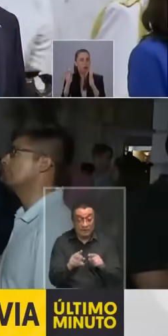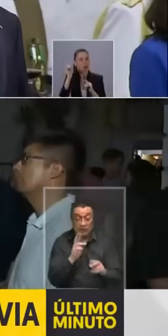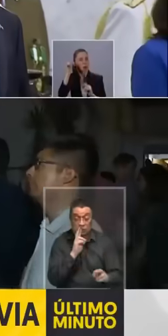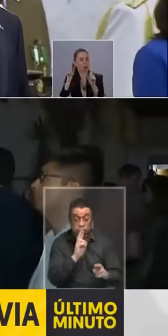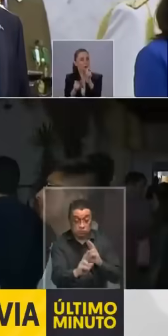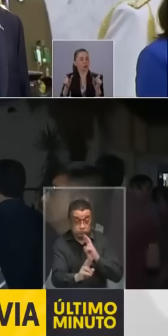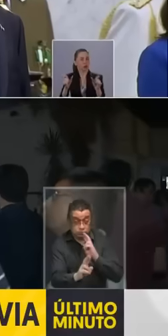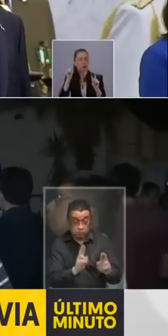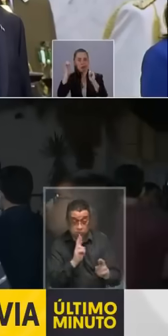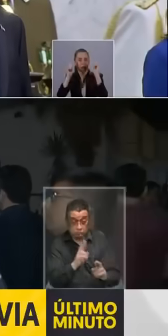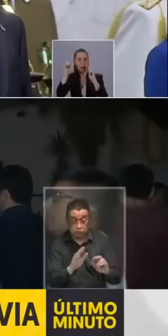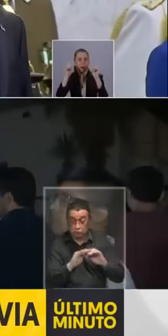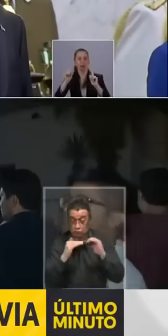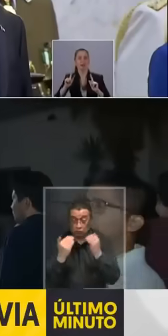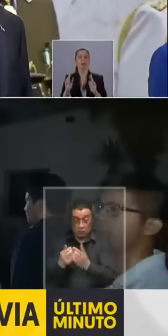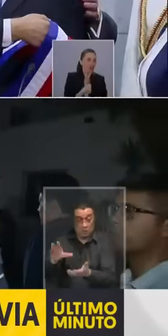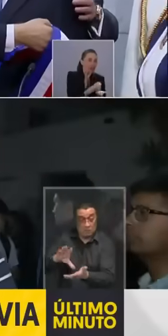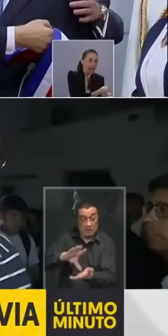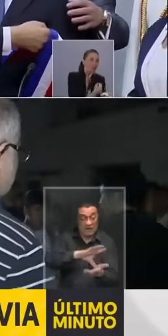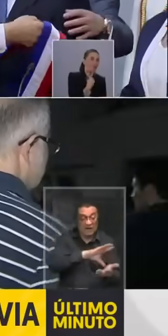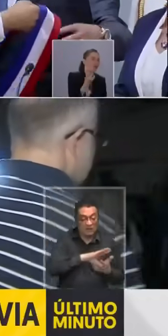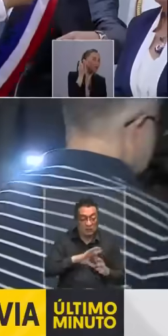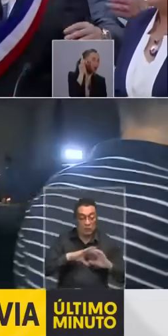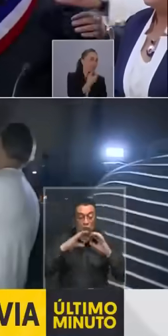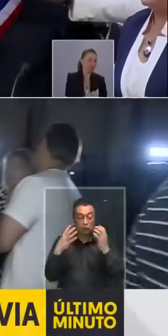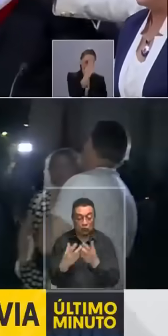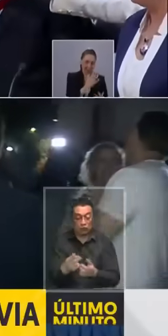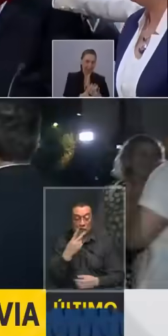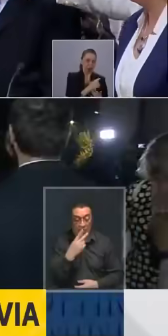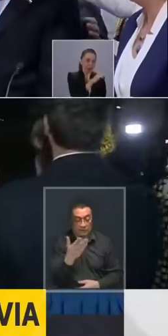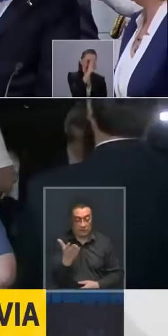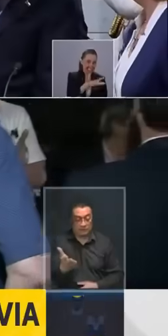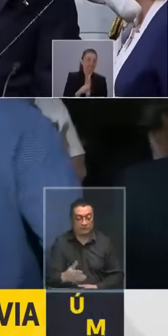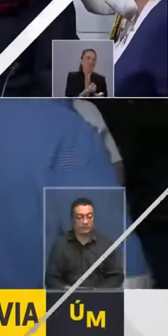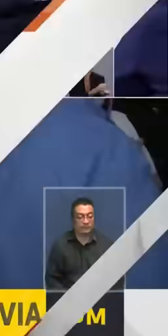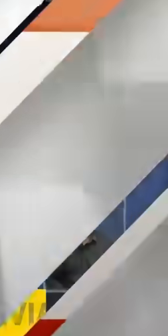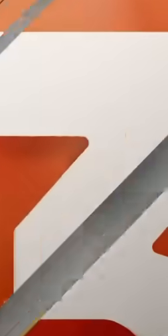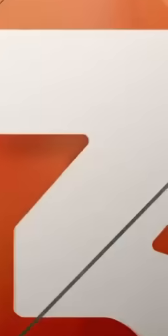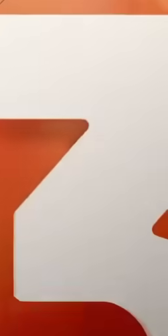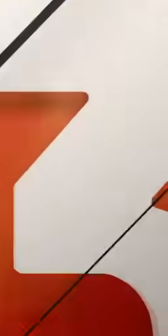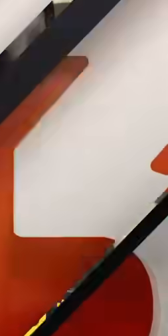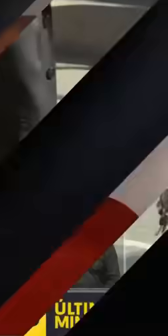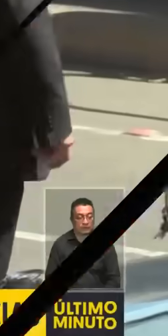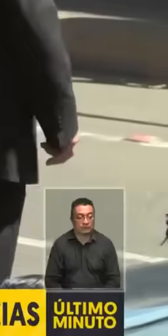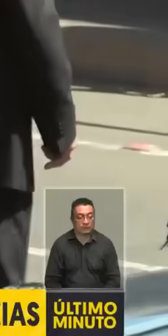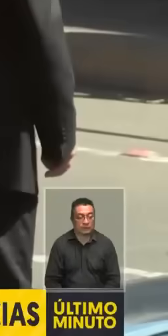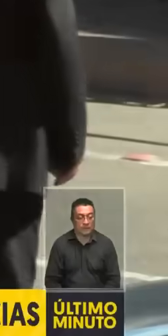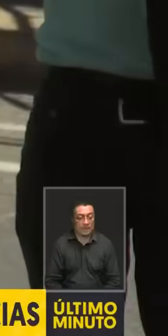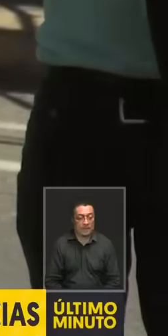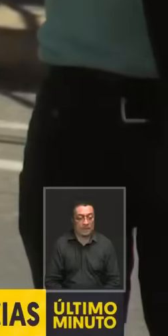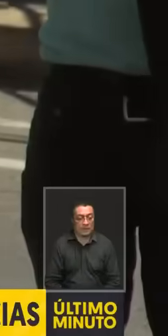habido en varios países del mundo, versa la siguiente nota.